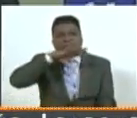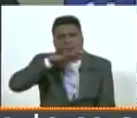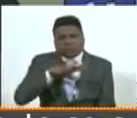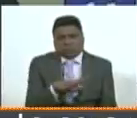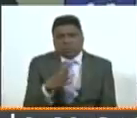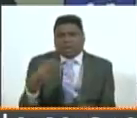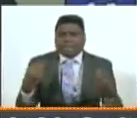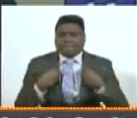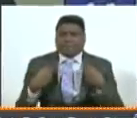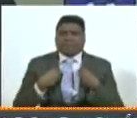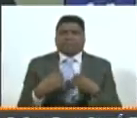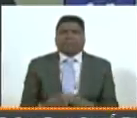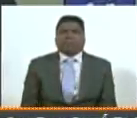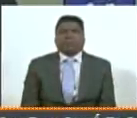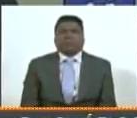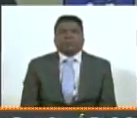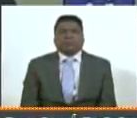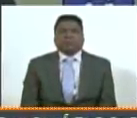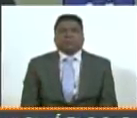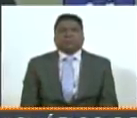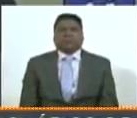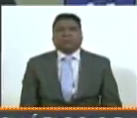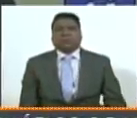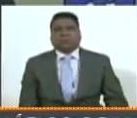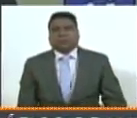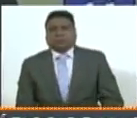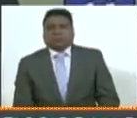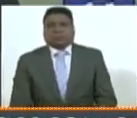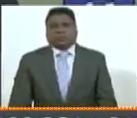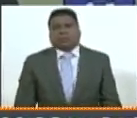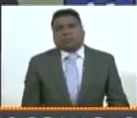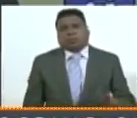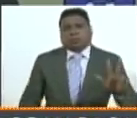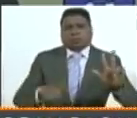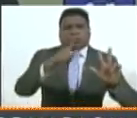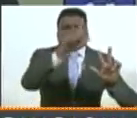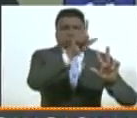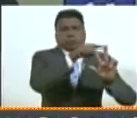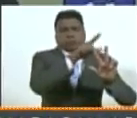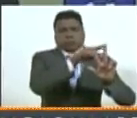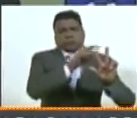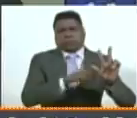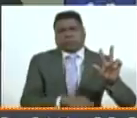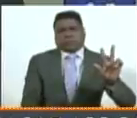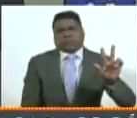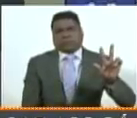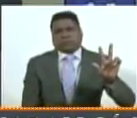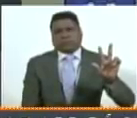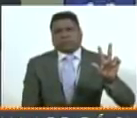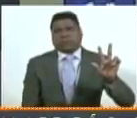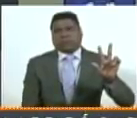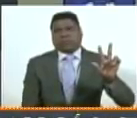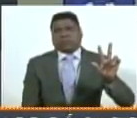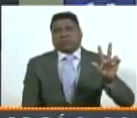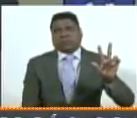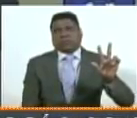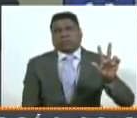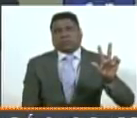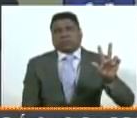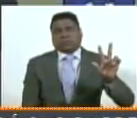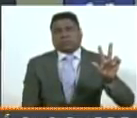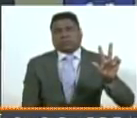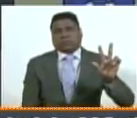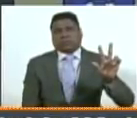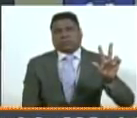que vivimos tercero nuestra Carta Magna fue diseñada como